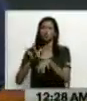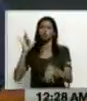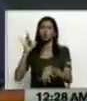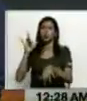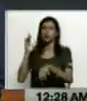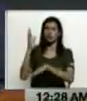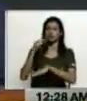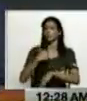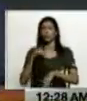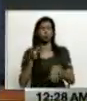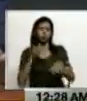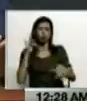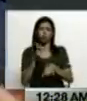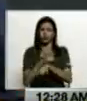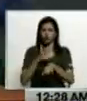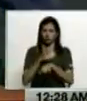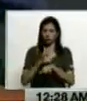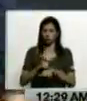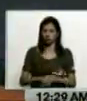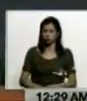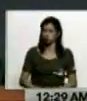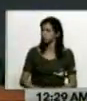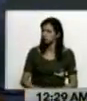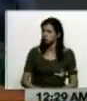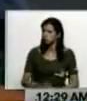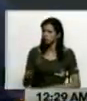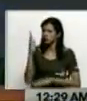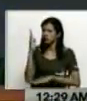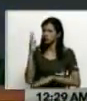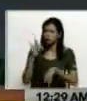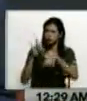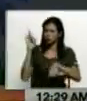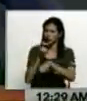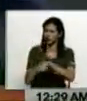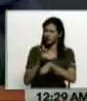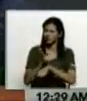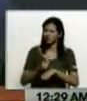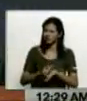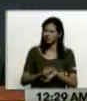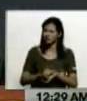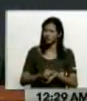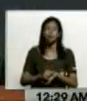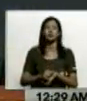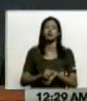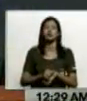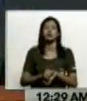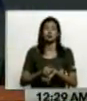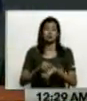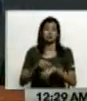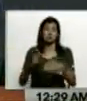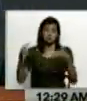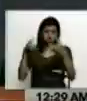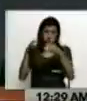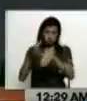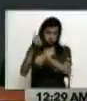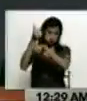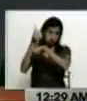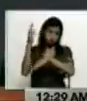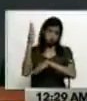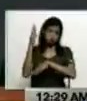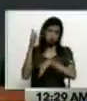tu gobierno la iglesia no se mete con el gobierno la iglesia no la